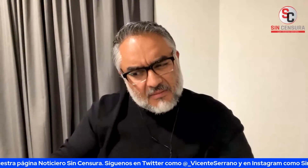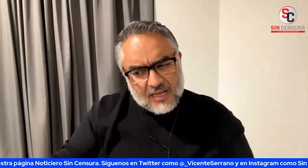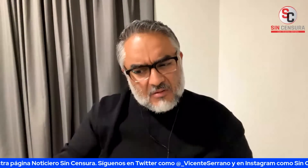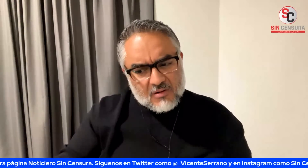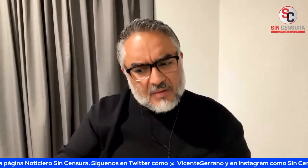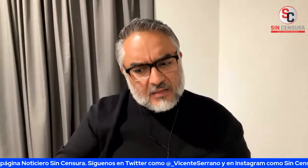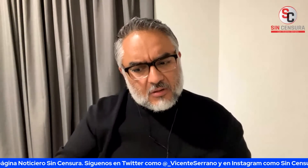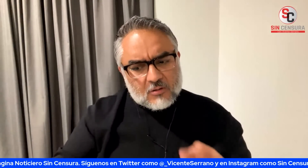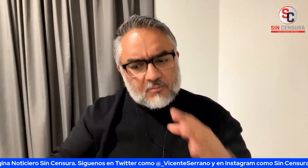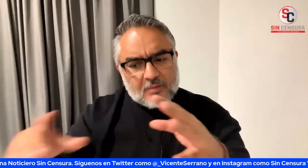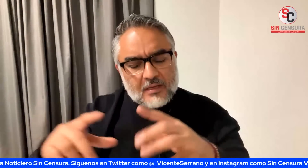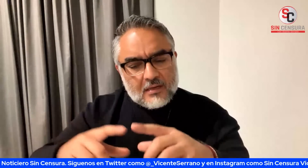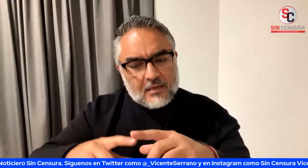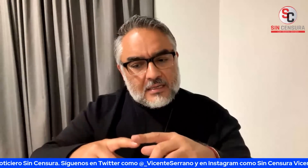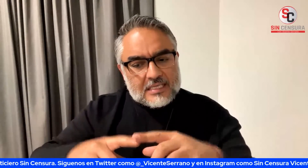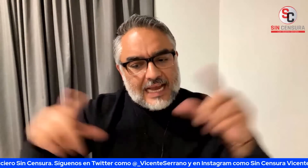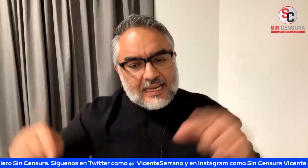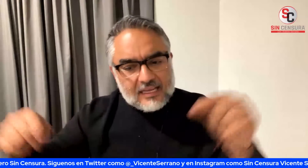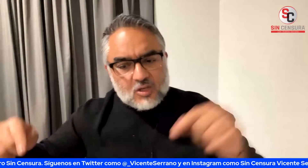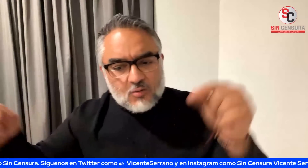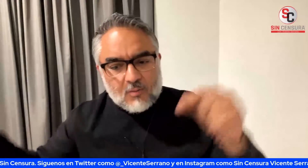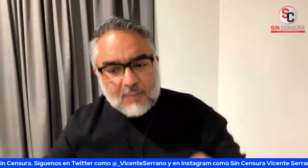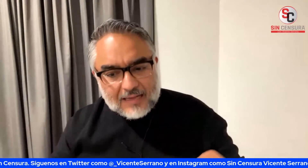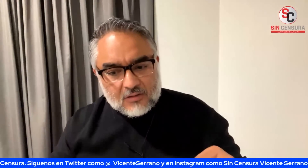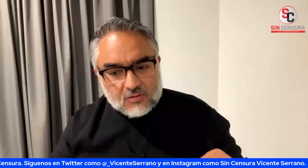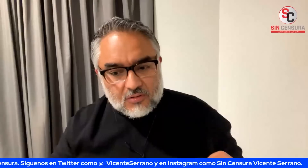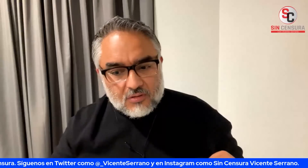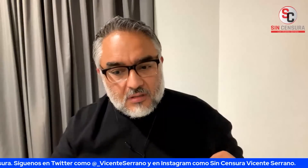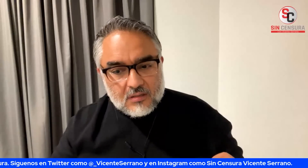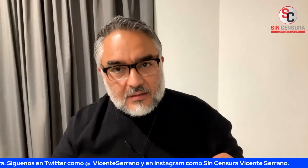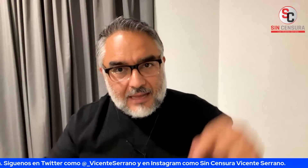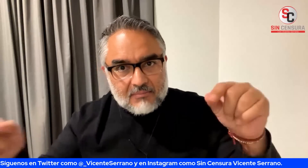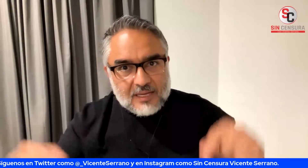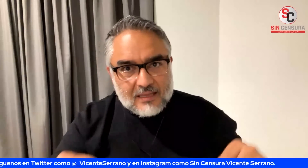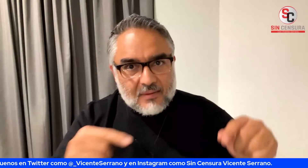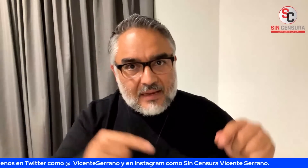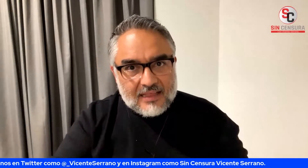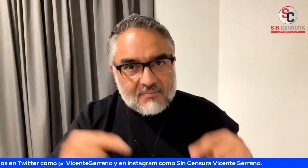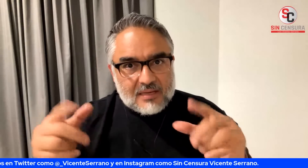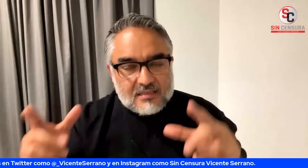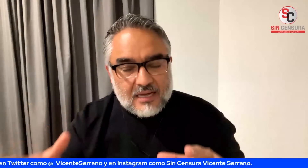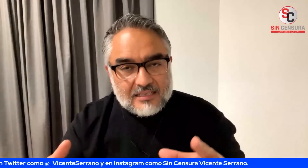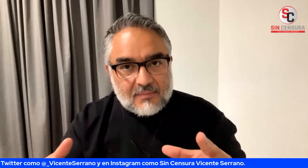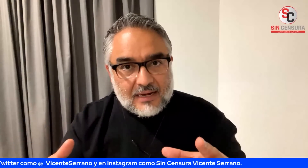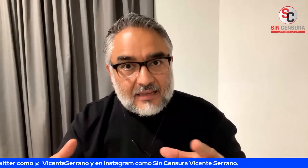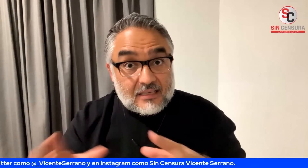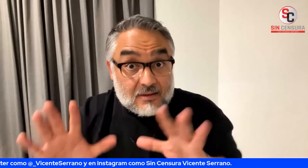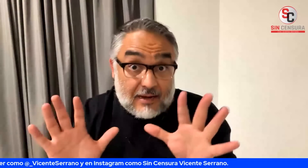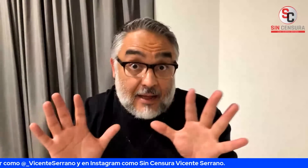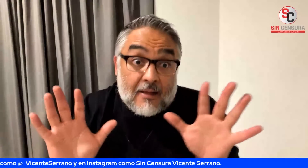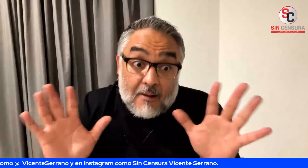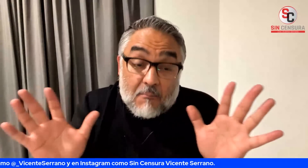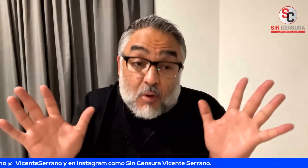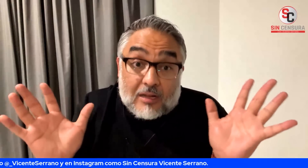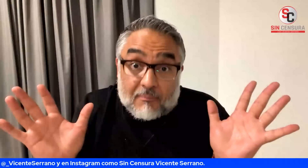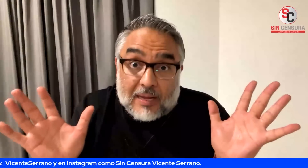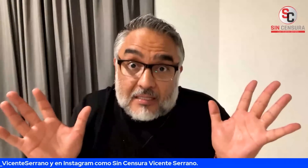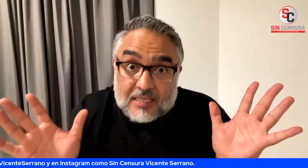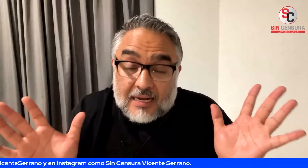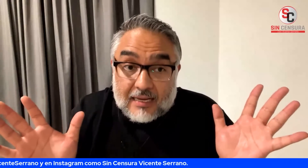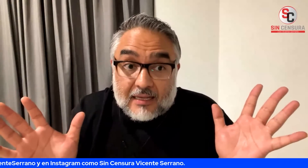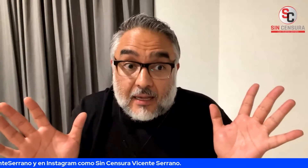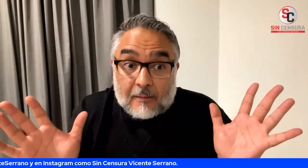en determinado momento sale que sí hubo pactos, también debería de investigarse a Margarita Zavala,